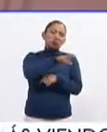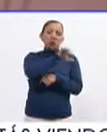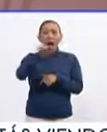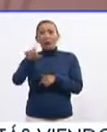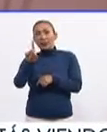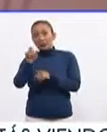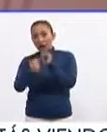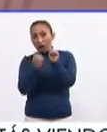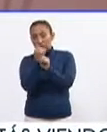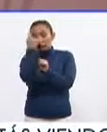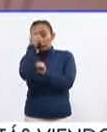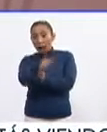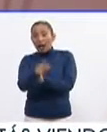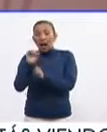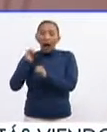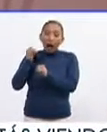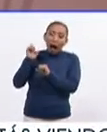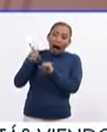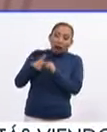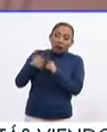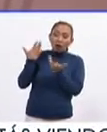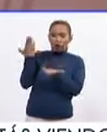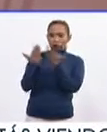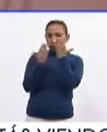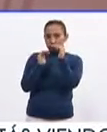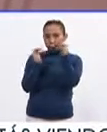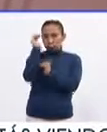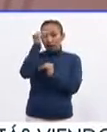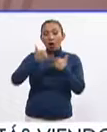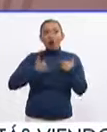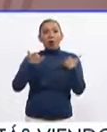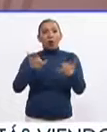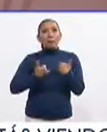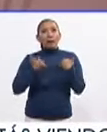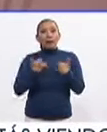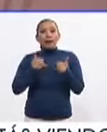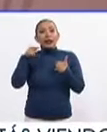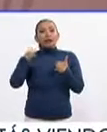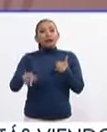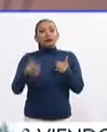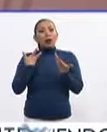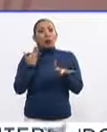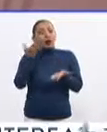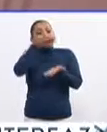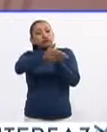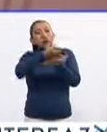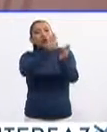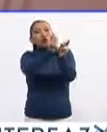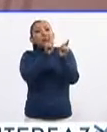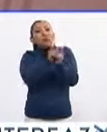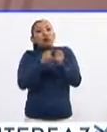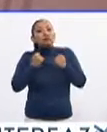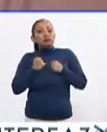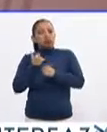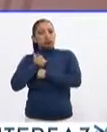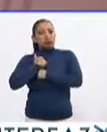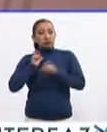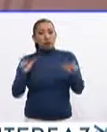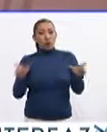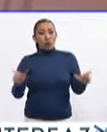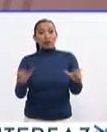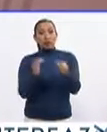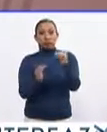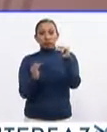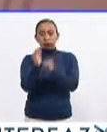18 y 30 años para quienes tienen alguna especialidad académica, jóvenes que se integrarán a este cuerpo de seguridad de élite, en